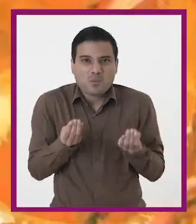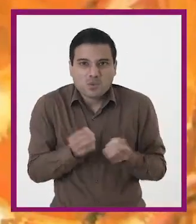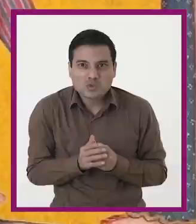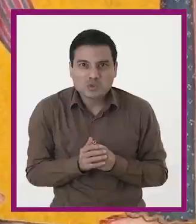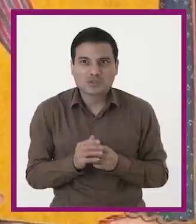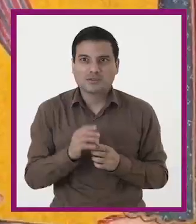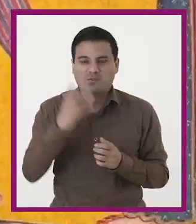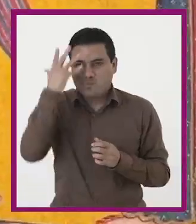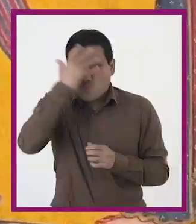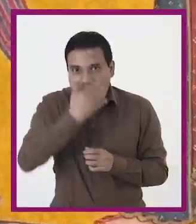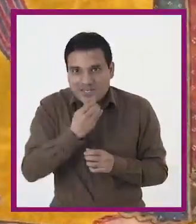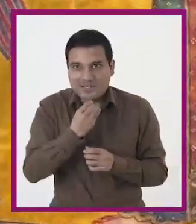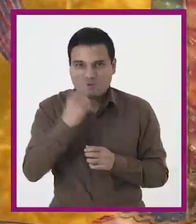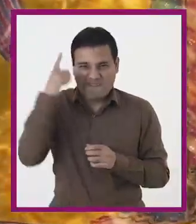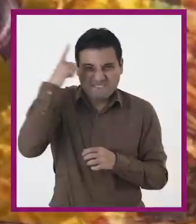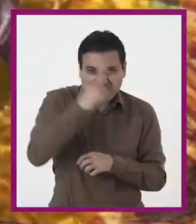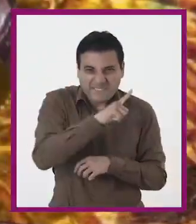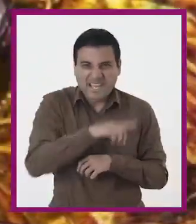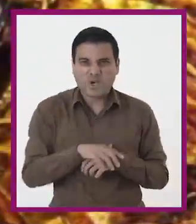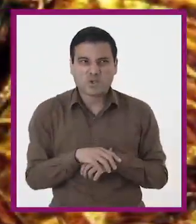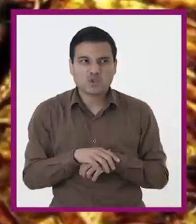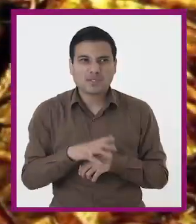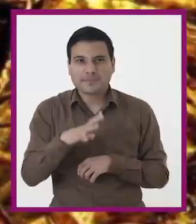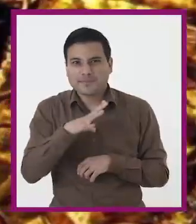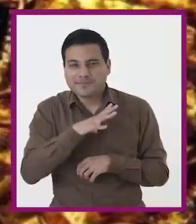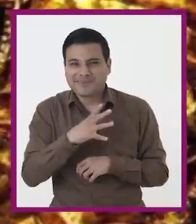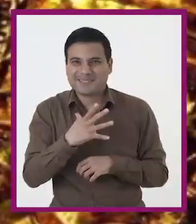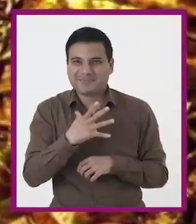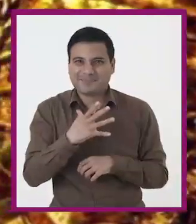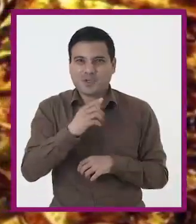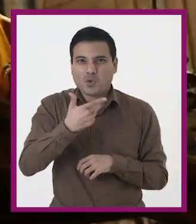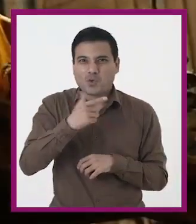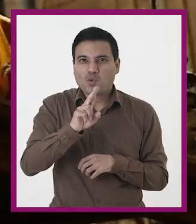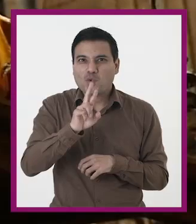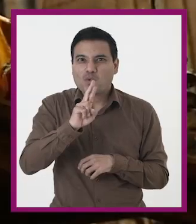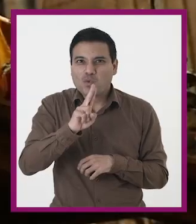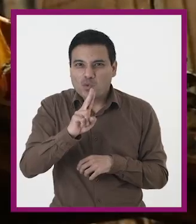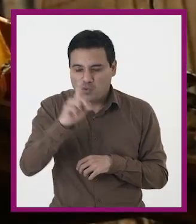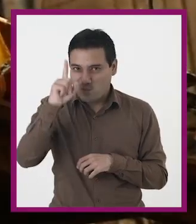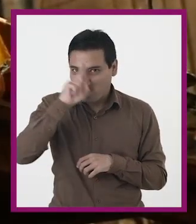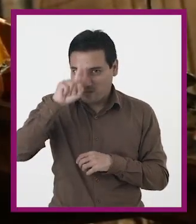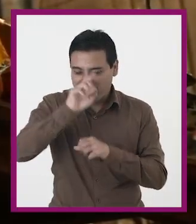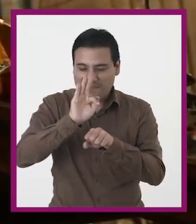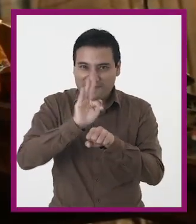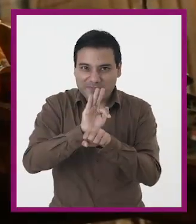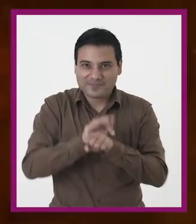brazos, bellas, aterradoras, gurús, faquires, monjes,